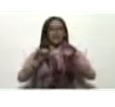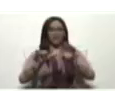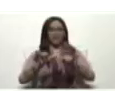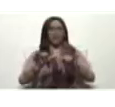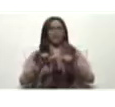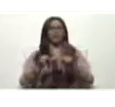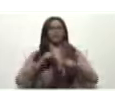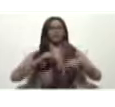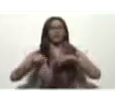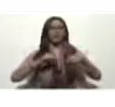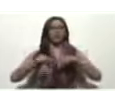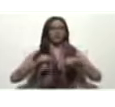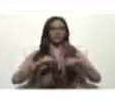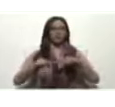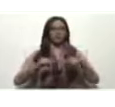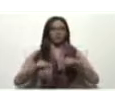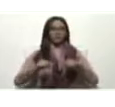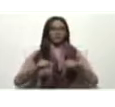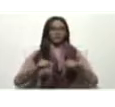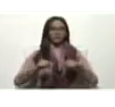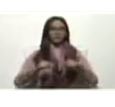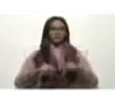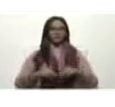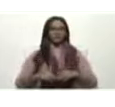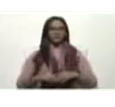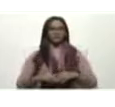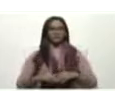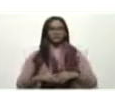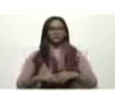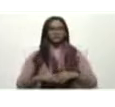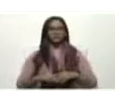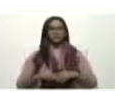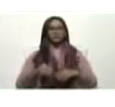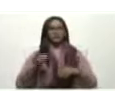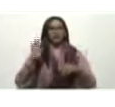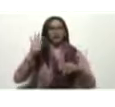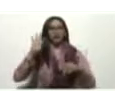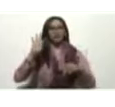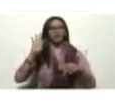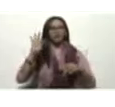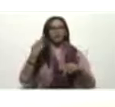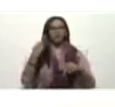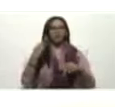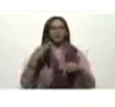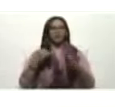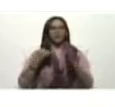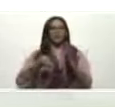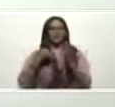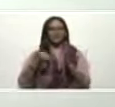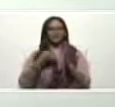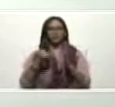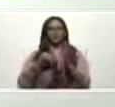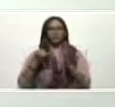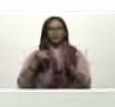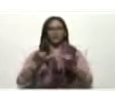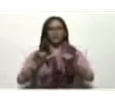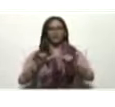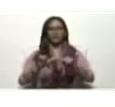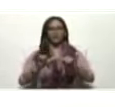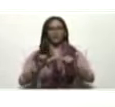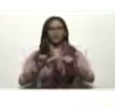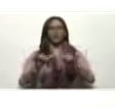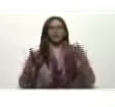director de la Fundación Instituto de Ingeniería,